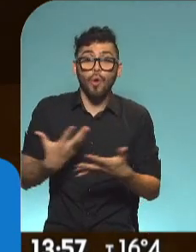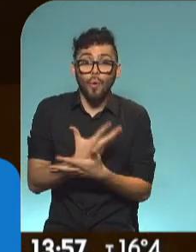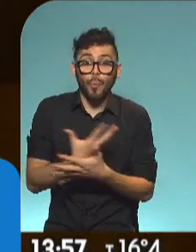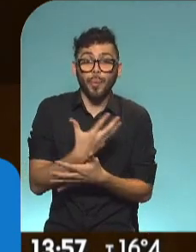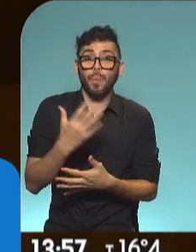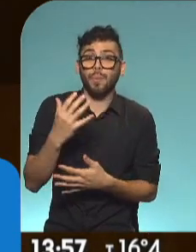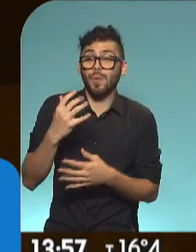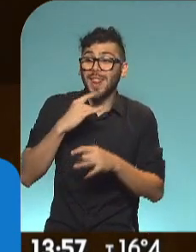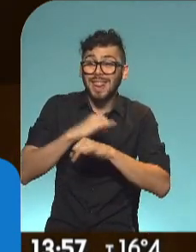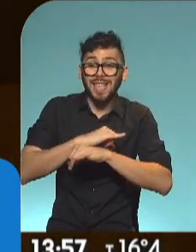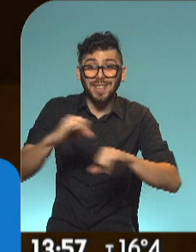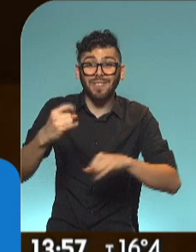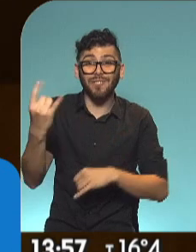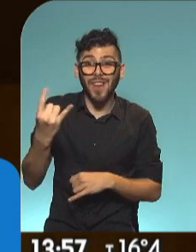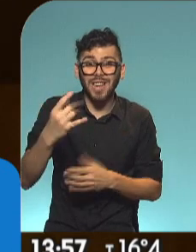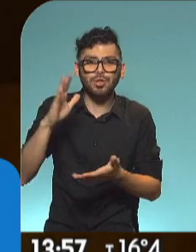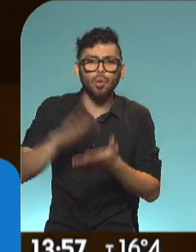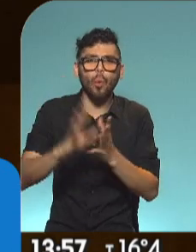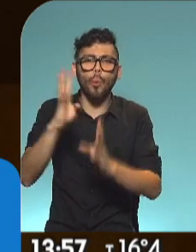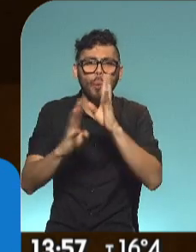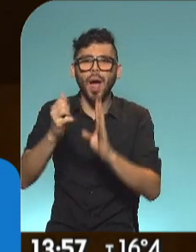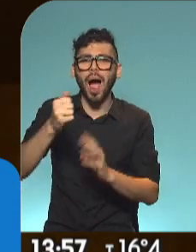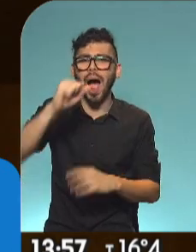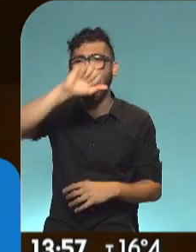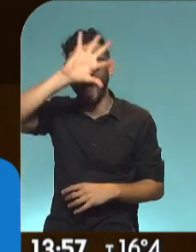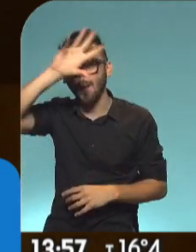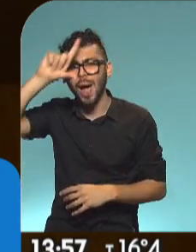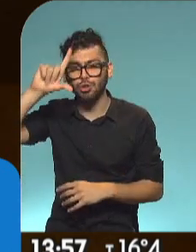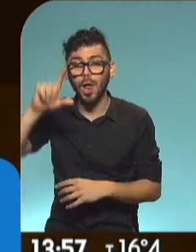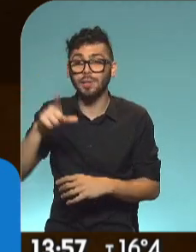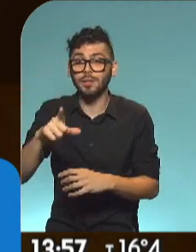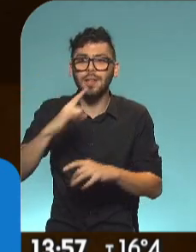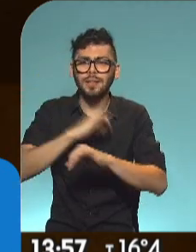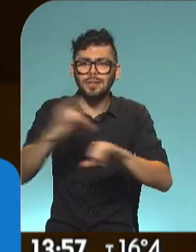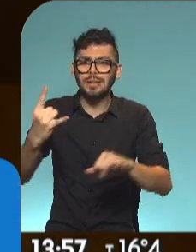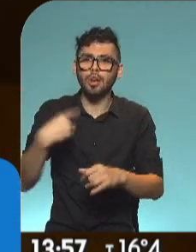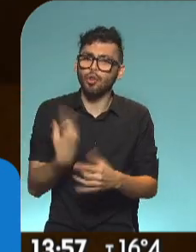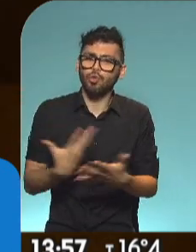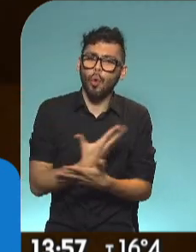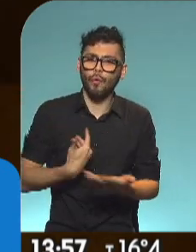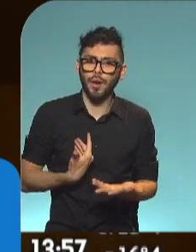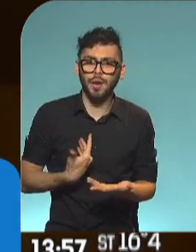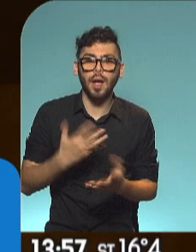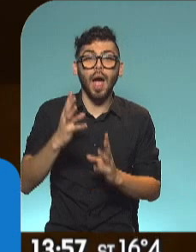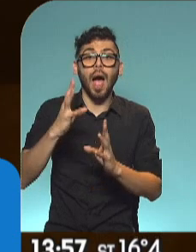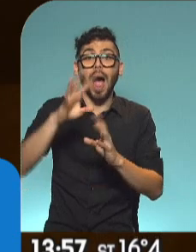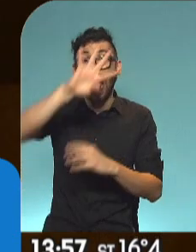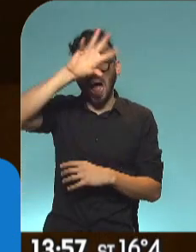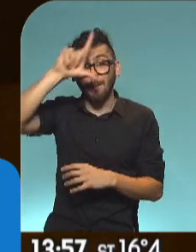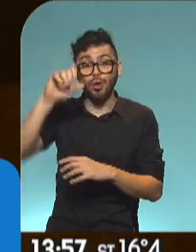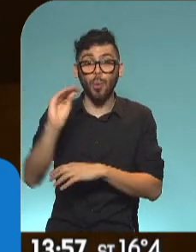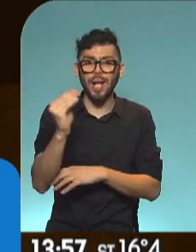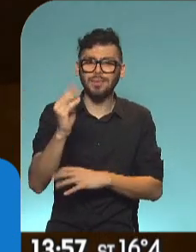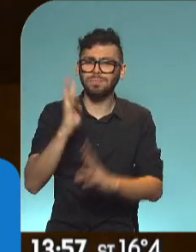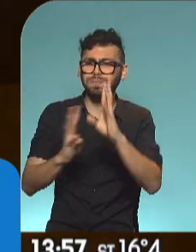de desinformación sobre la Amazonia y el Pantanal. La Amazonia brasileira es sabidamente riquísima.